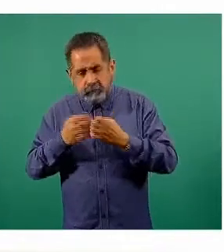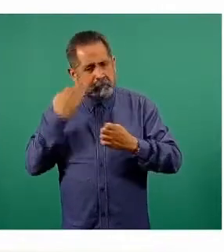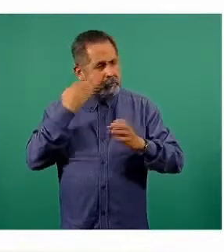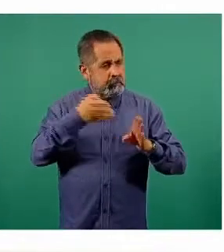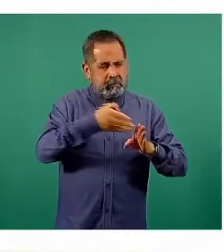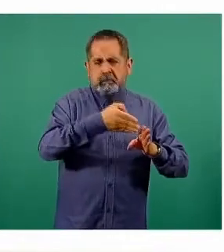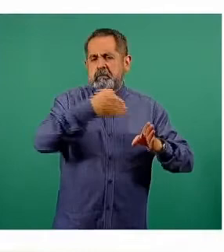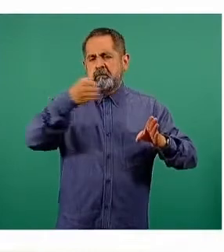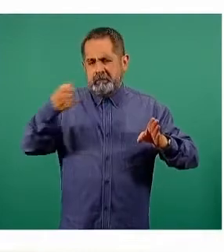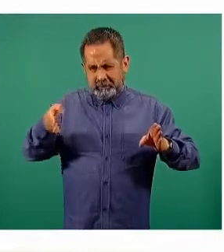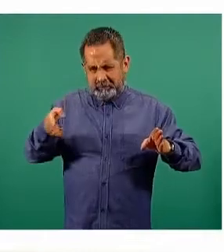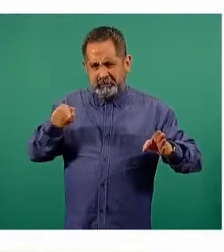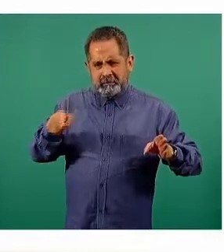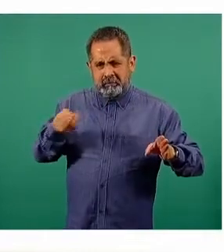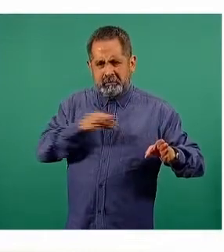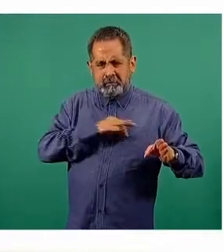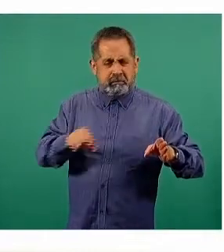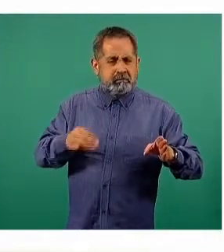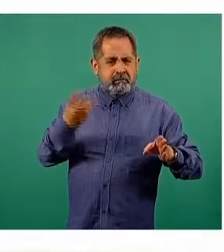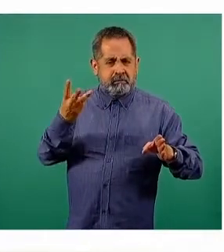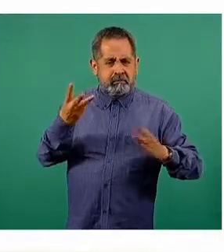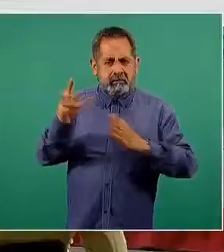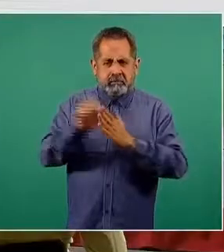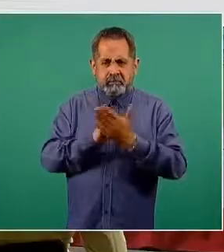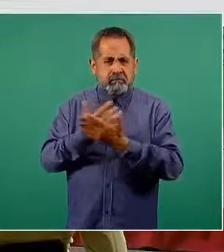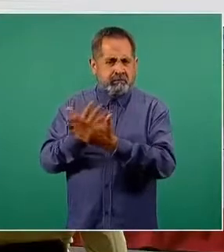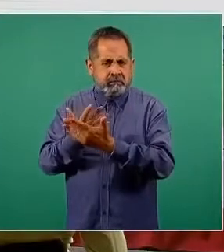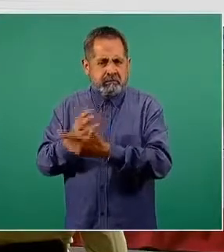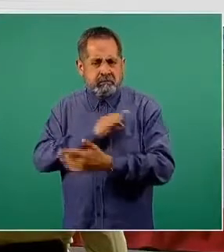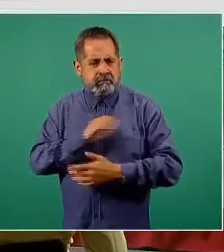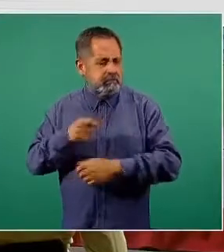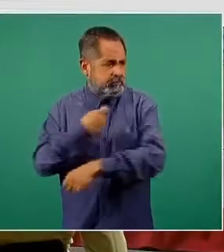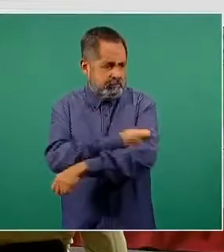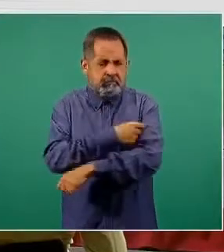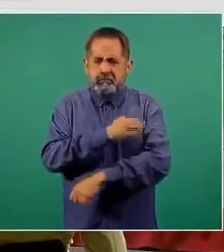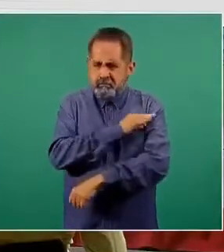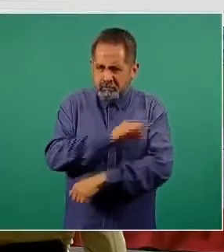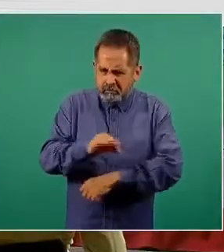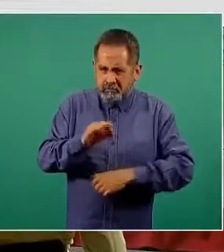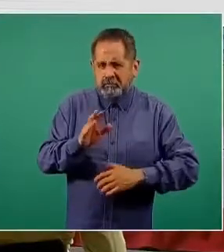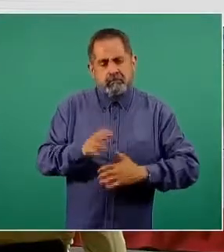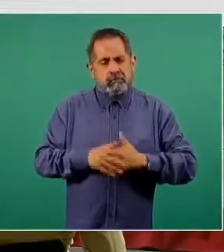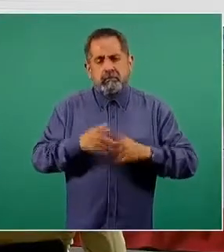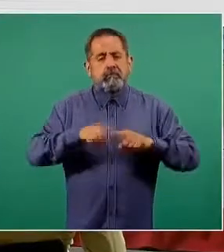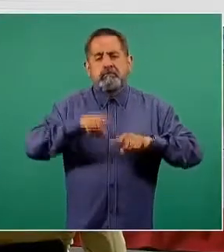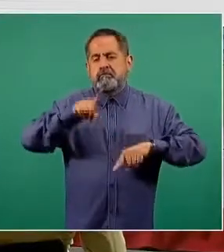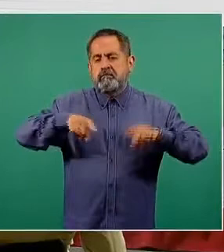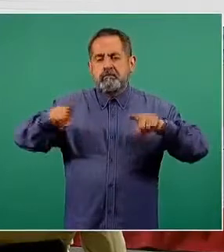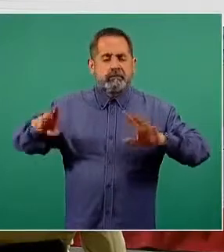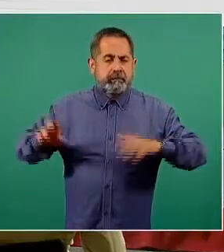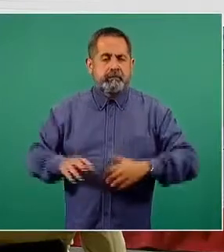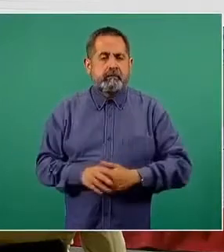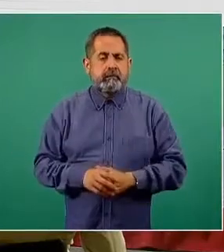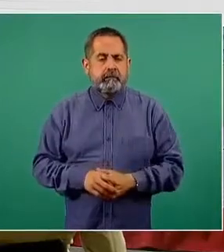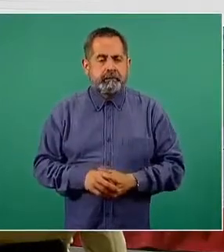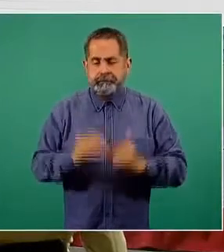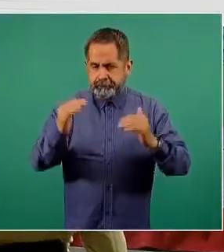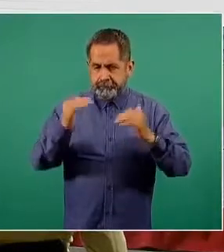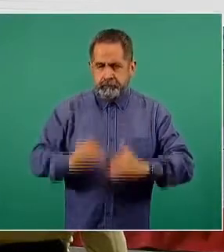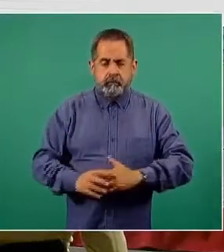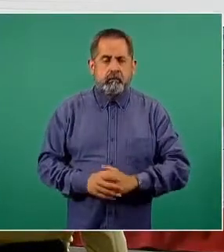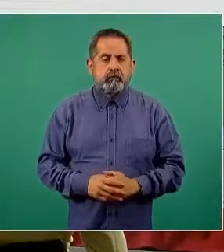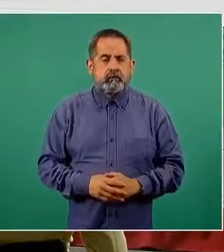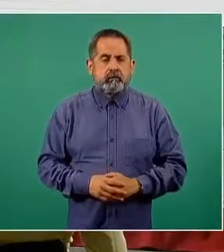periodo mayor de 3 meses, y cada una va teniendo su ritmo específico. La siguiente, por